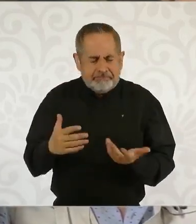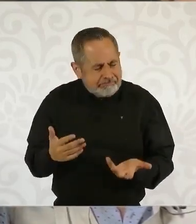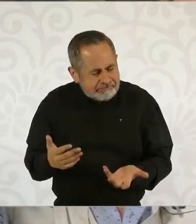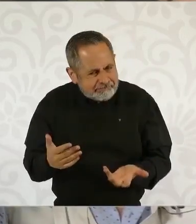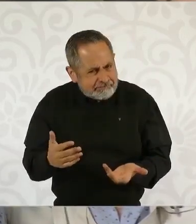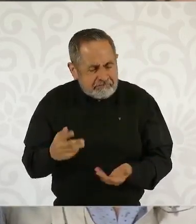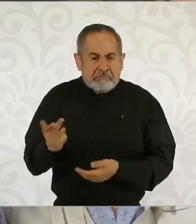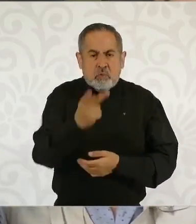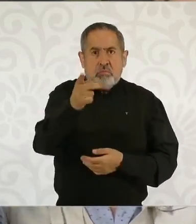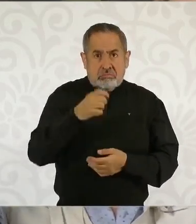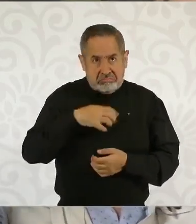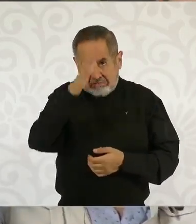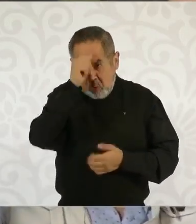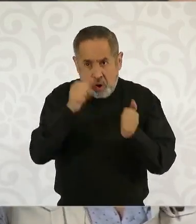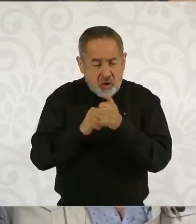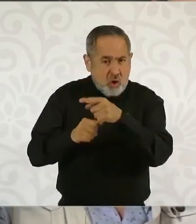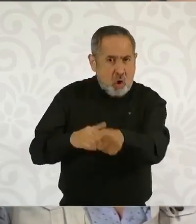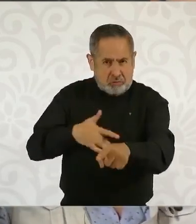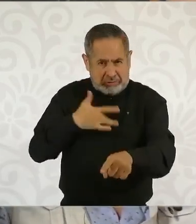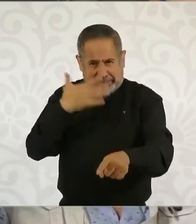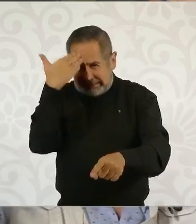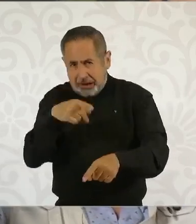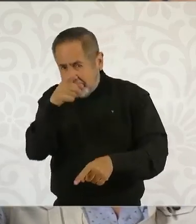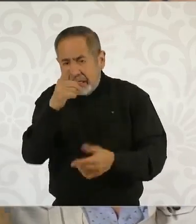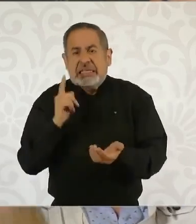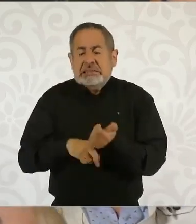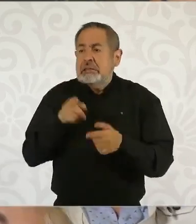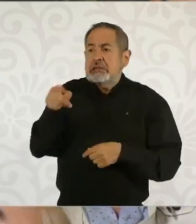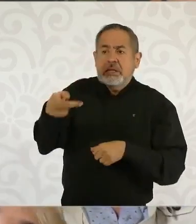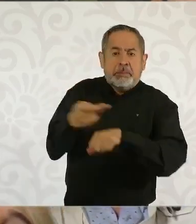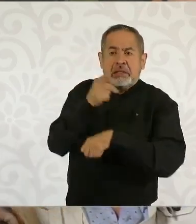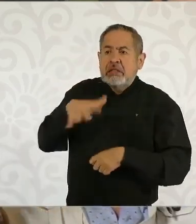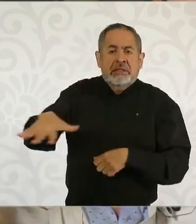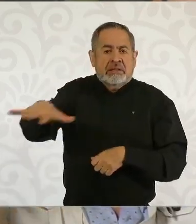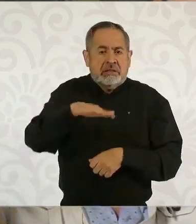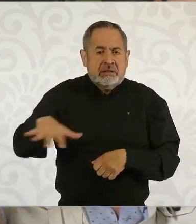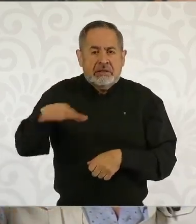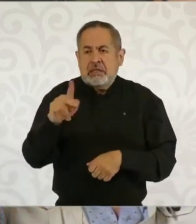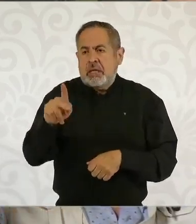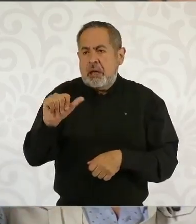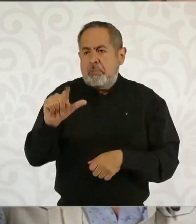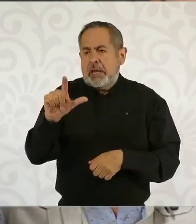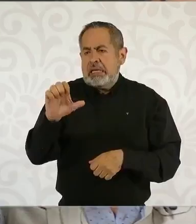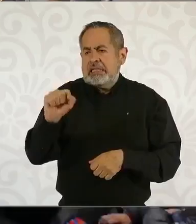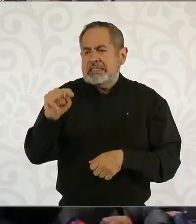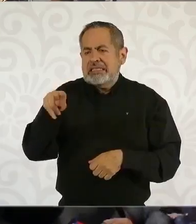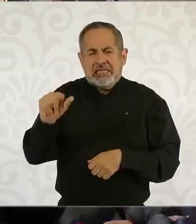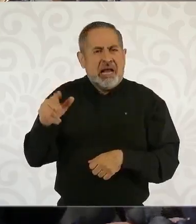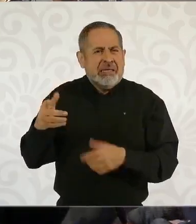si usted está de acuerdo o está consciente que lo que está padeciendo el pueblo de Palestina es un